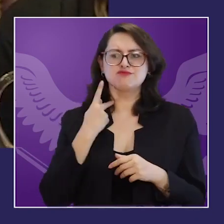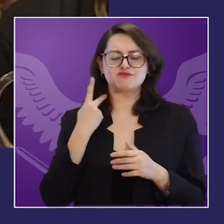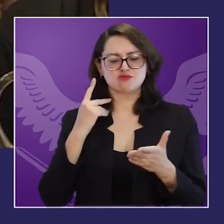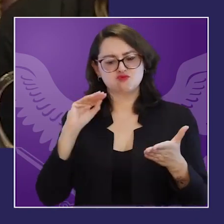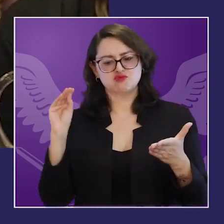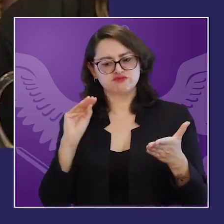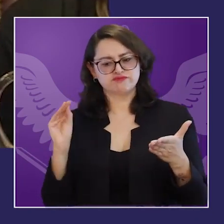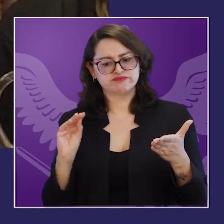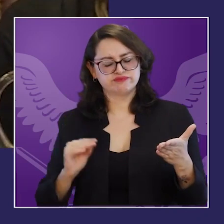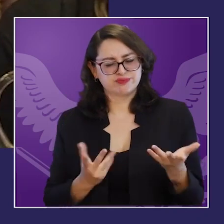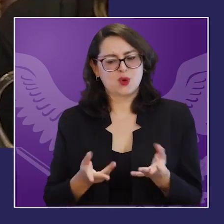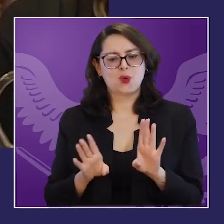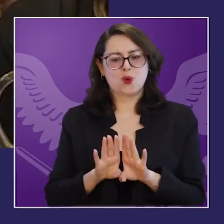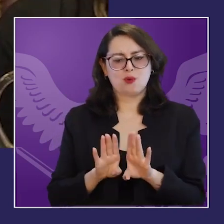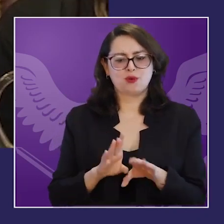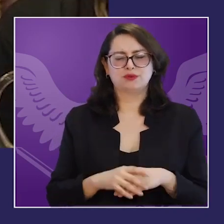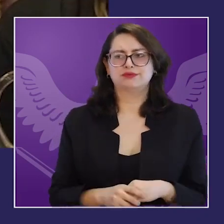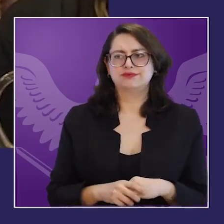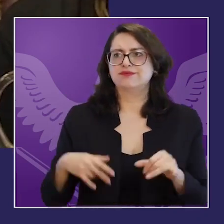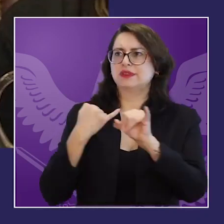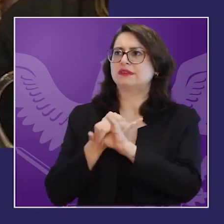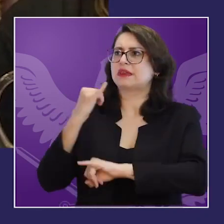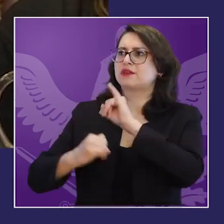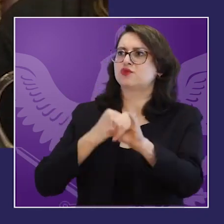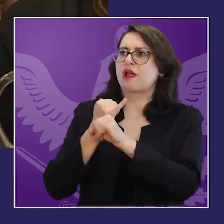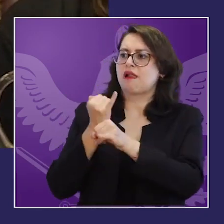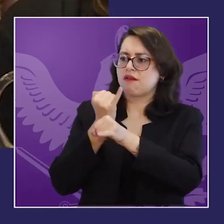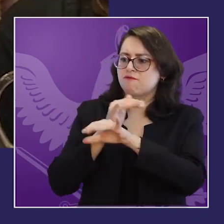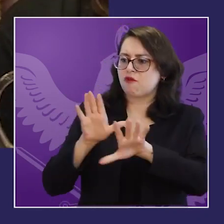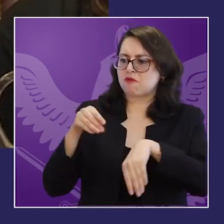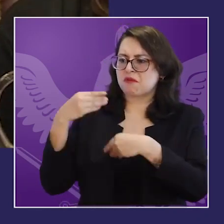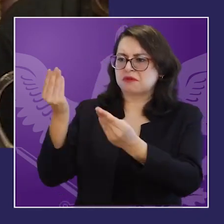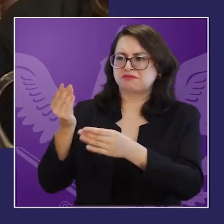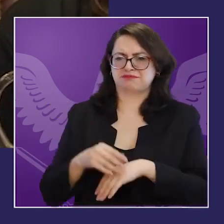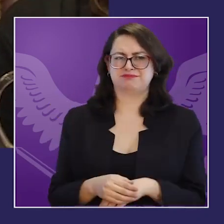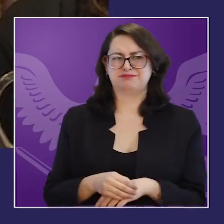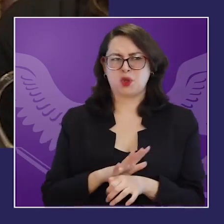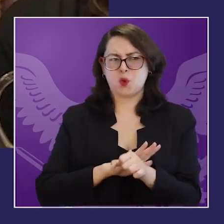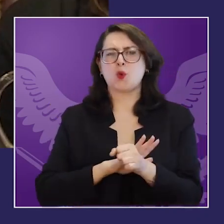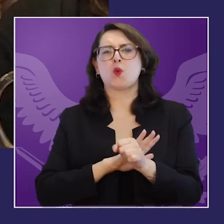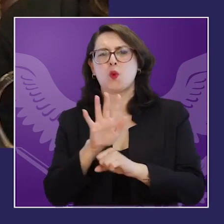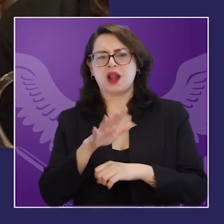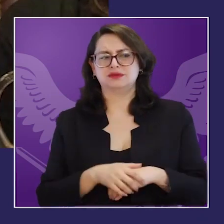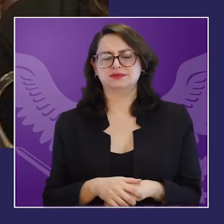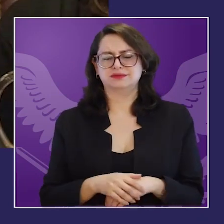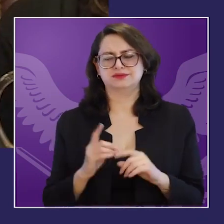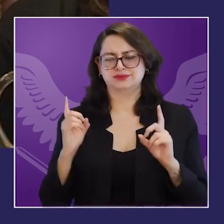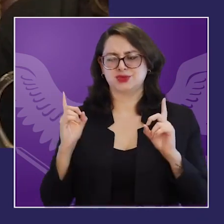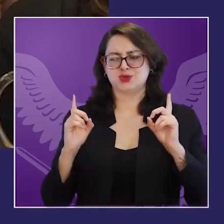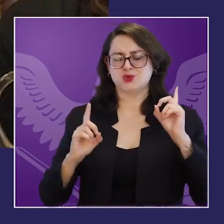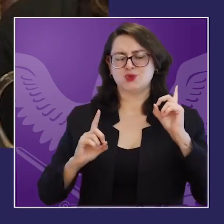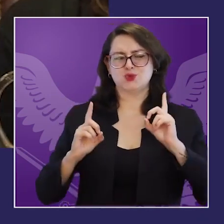organismos internacionales sobre la situación de violencia de género en nuestro país? Entonces, con las compañeras de la Casa del